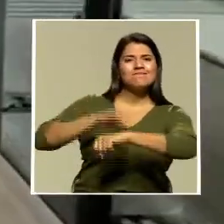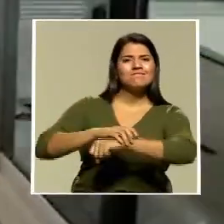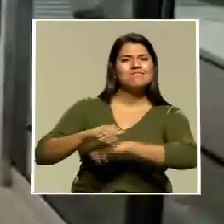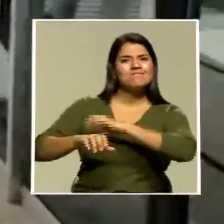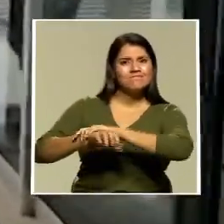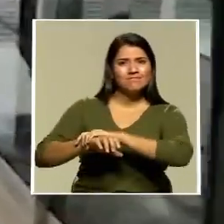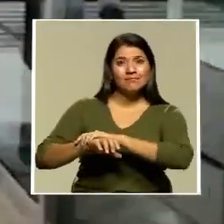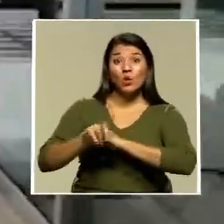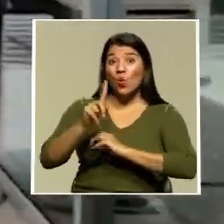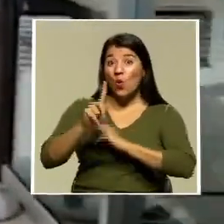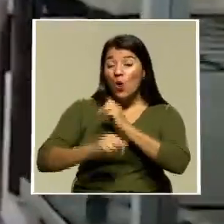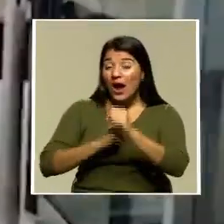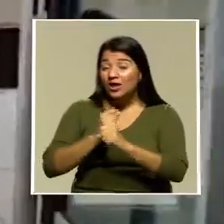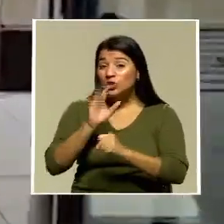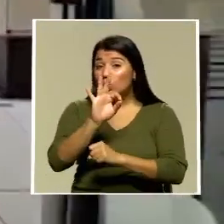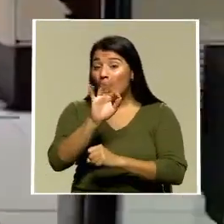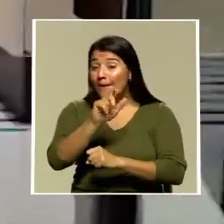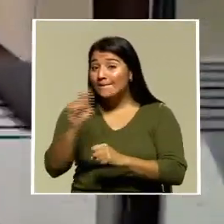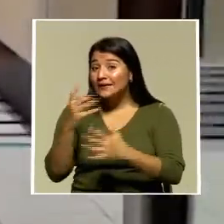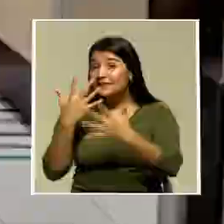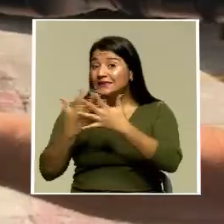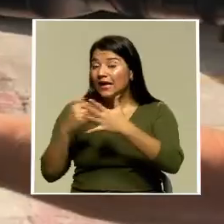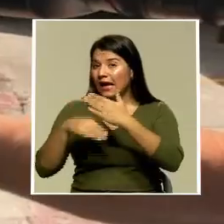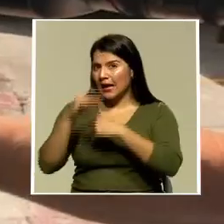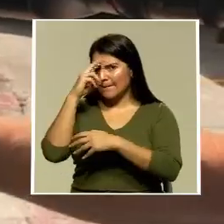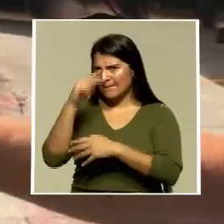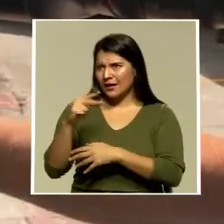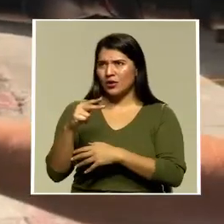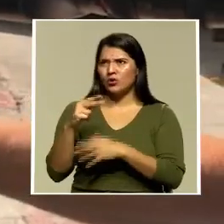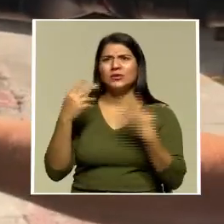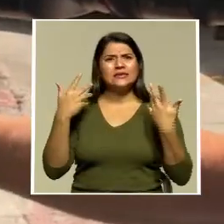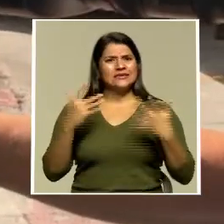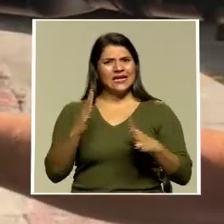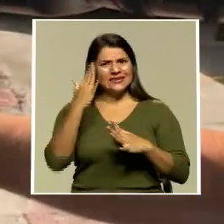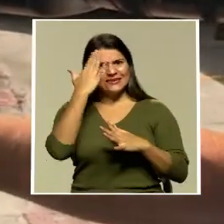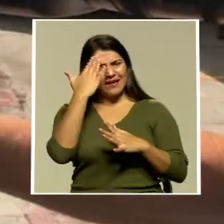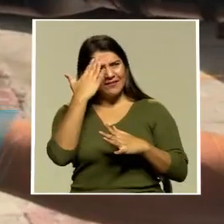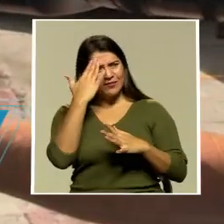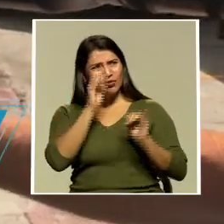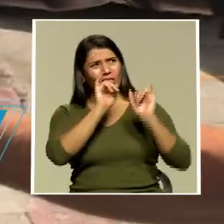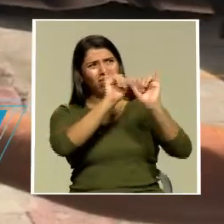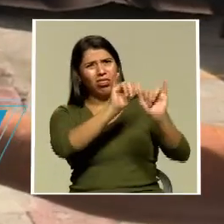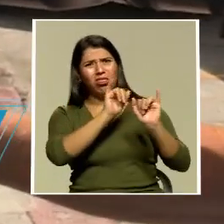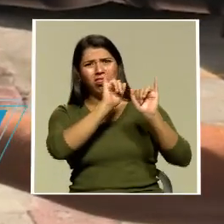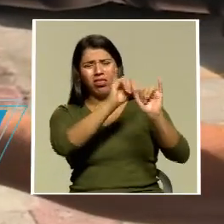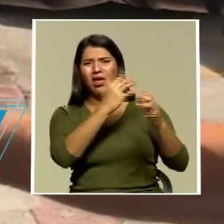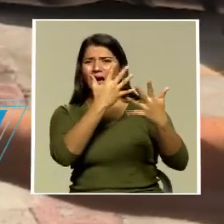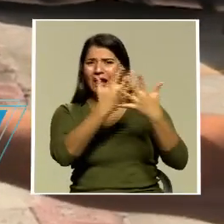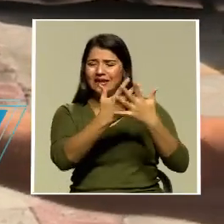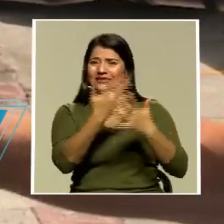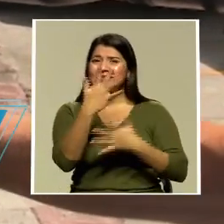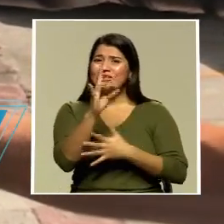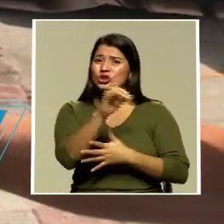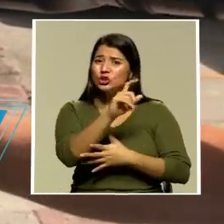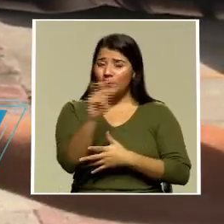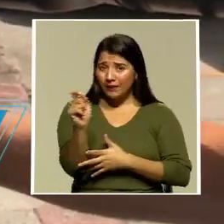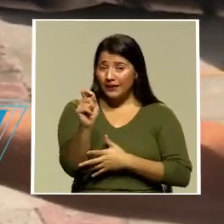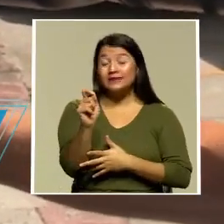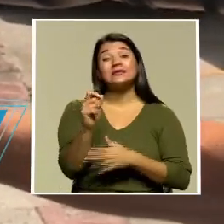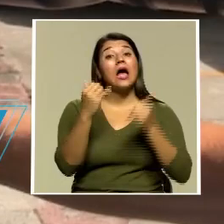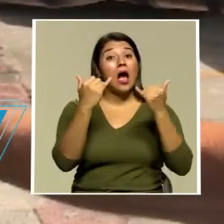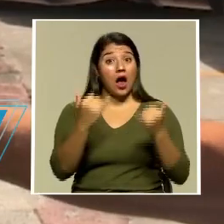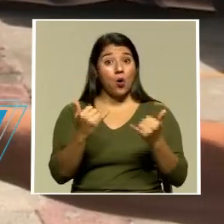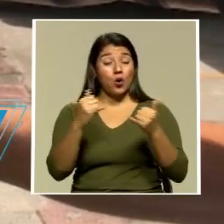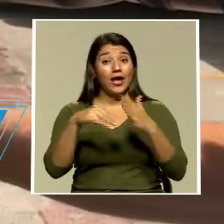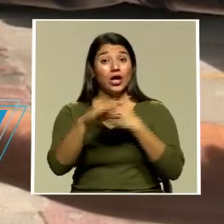tiempo. Sabemos que él ha estado preso ya más de 18 meses, la medida de prisión preventiva en Costa Rica ordinaria es